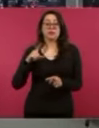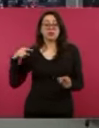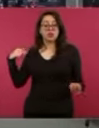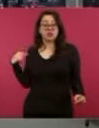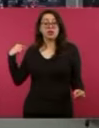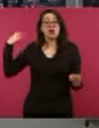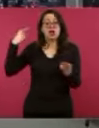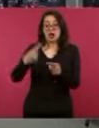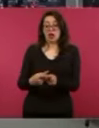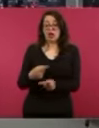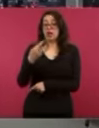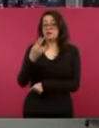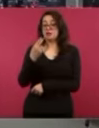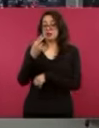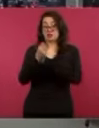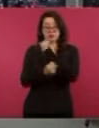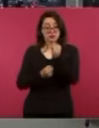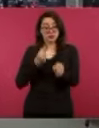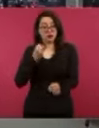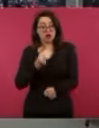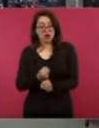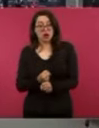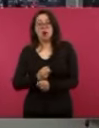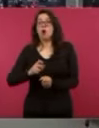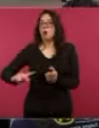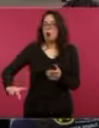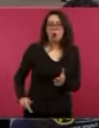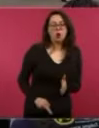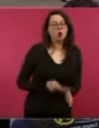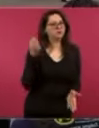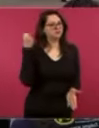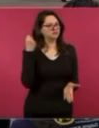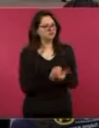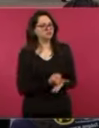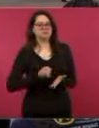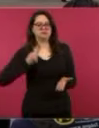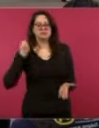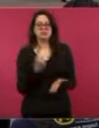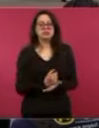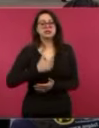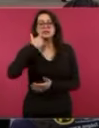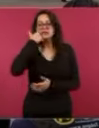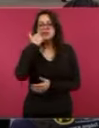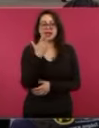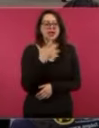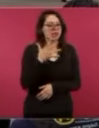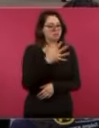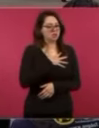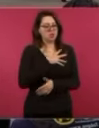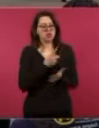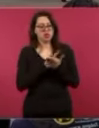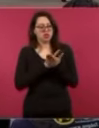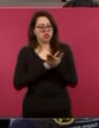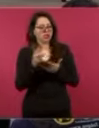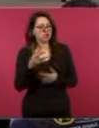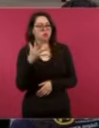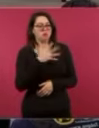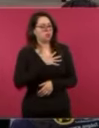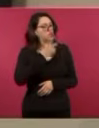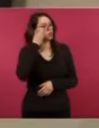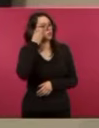intenta hacerse del personaje a como de lugar, a cualquier precio, aunque las autoridades del derecho de autor no le